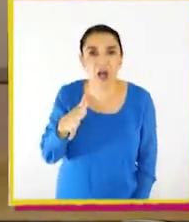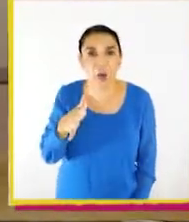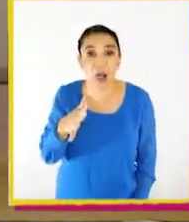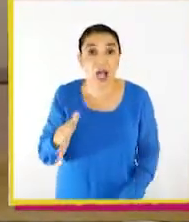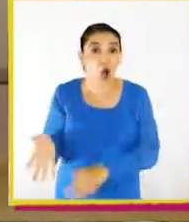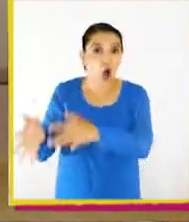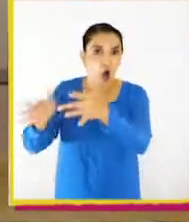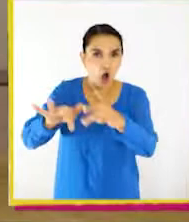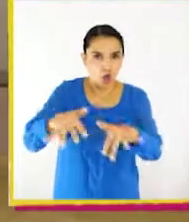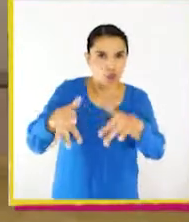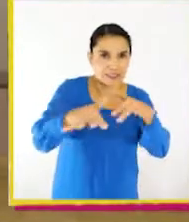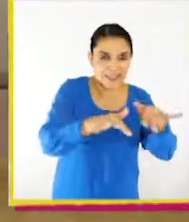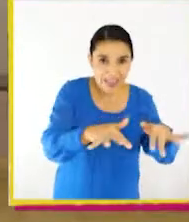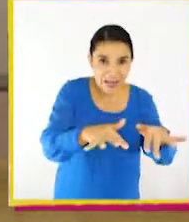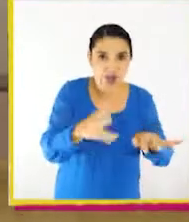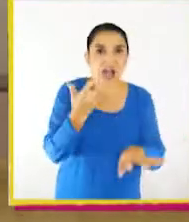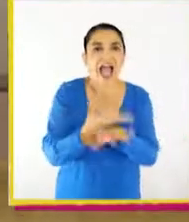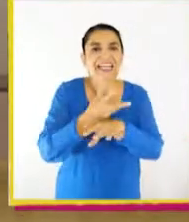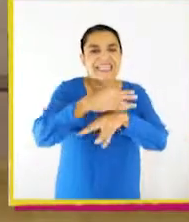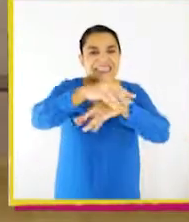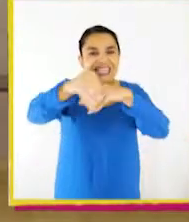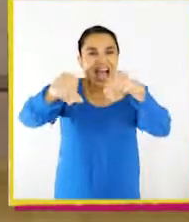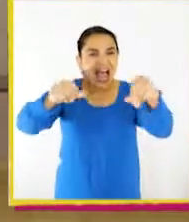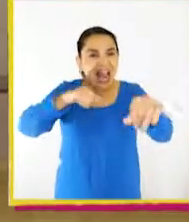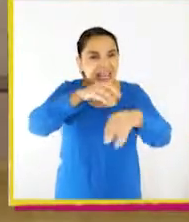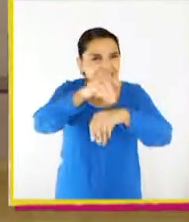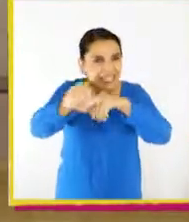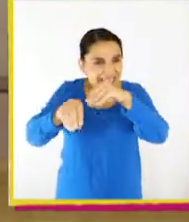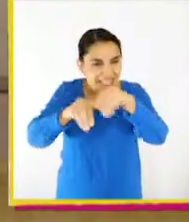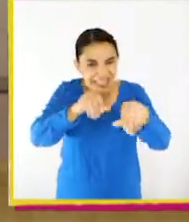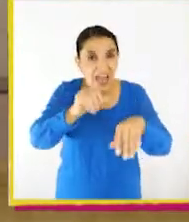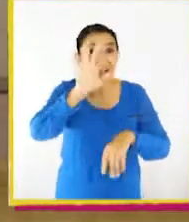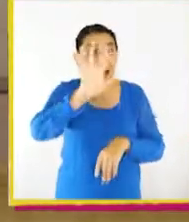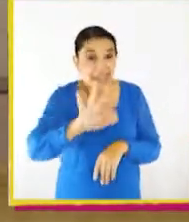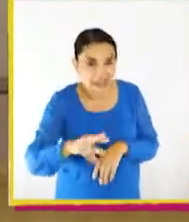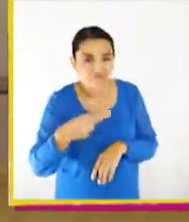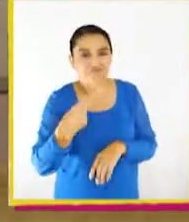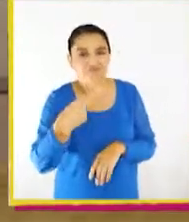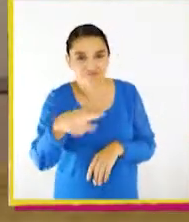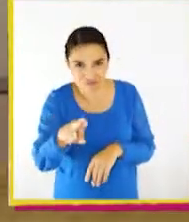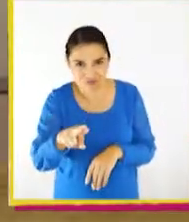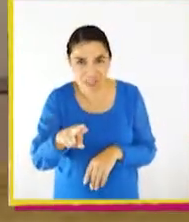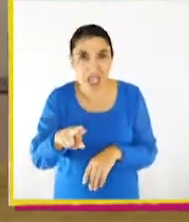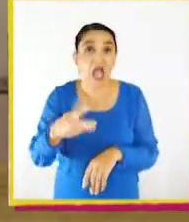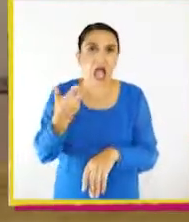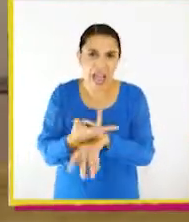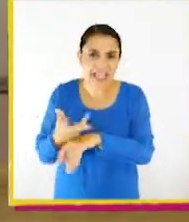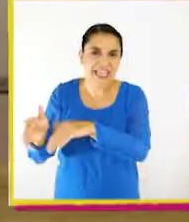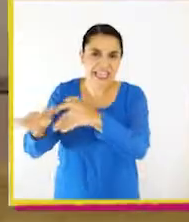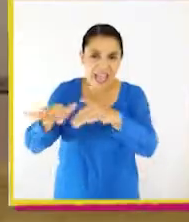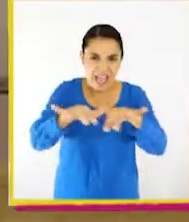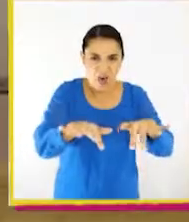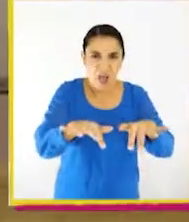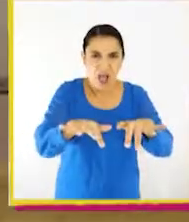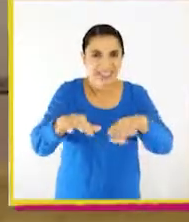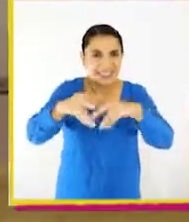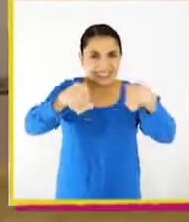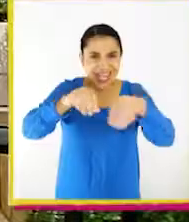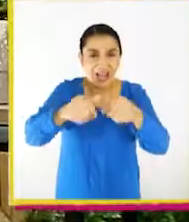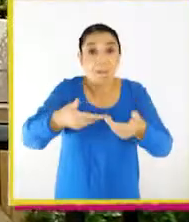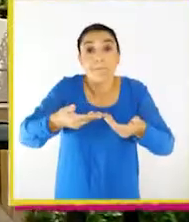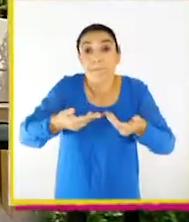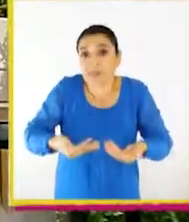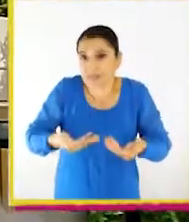que forma los océanos es su salinidad. Es decir, la cantidad de sales disueltas en el agua que la hace más